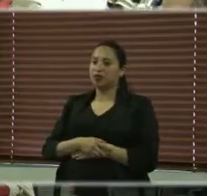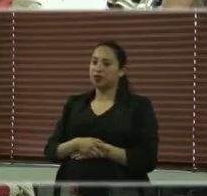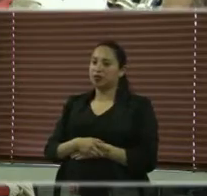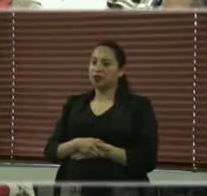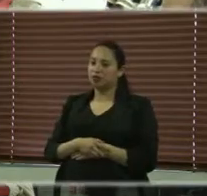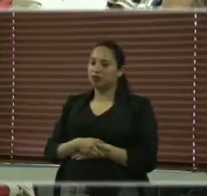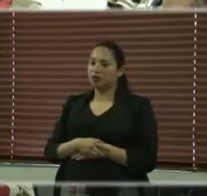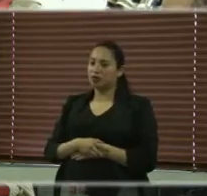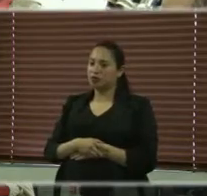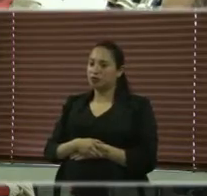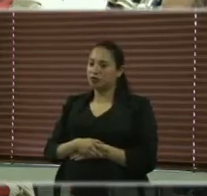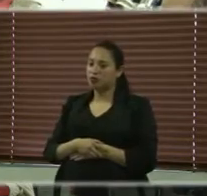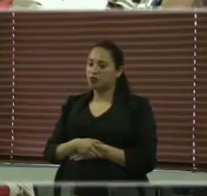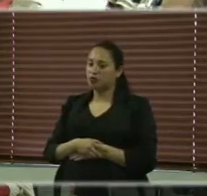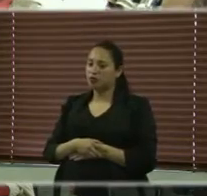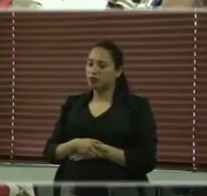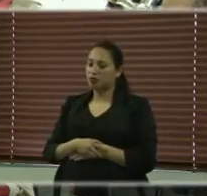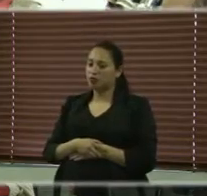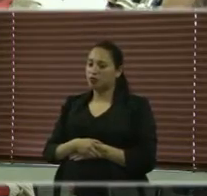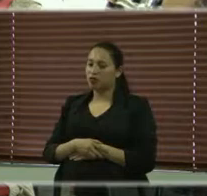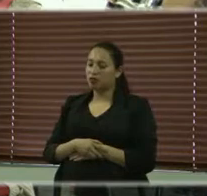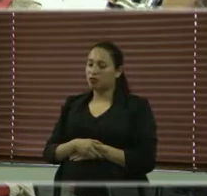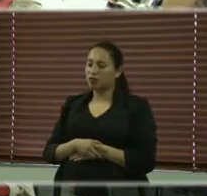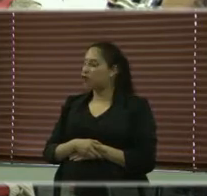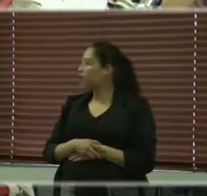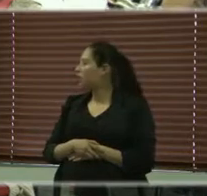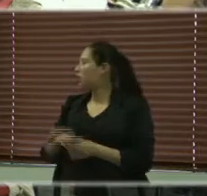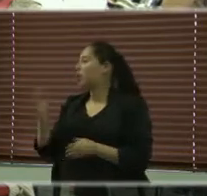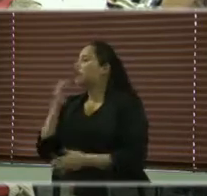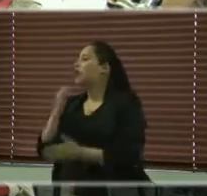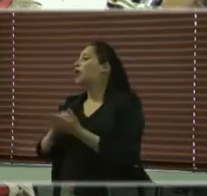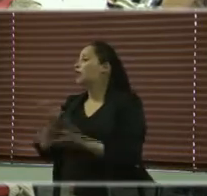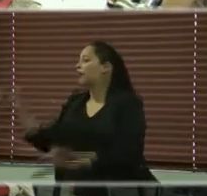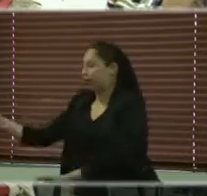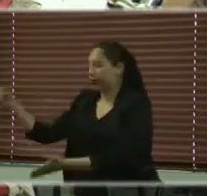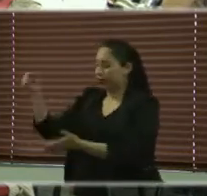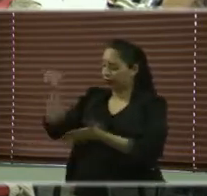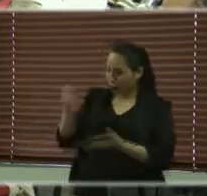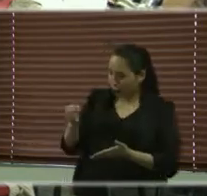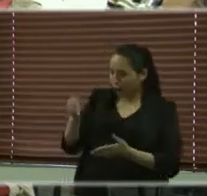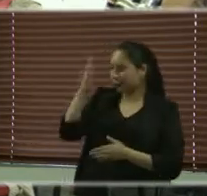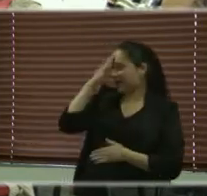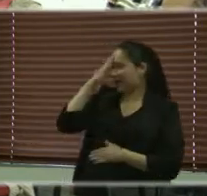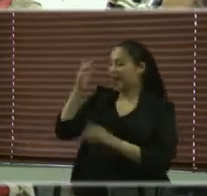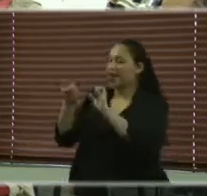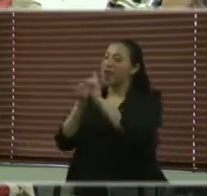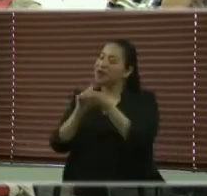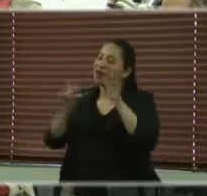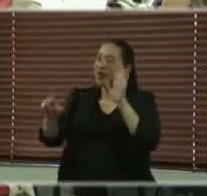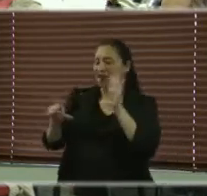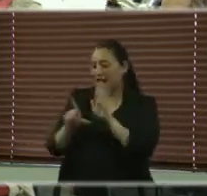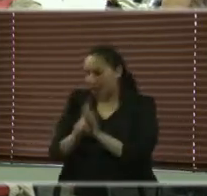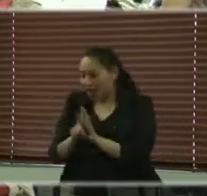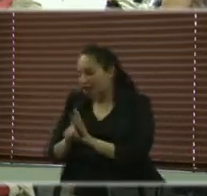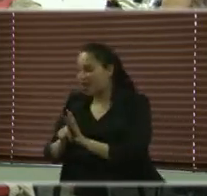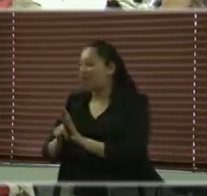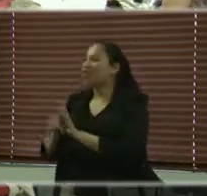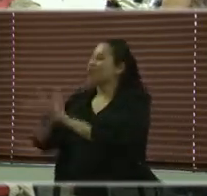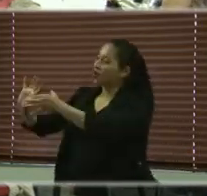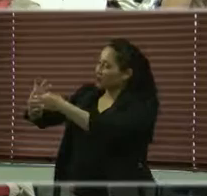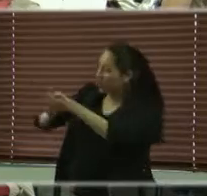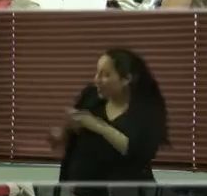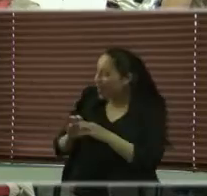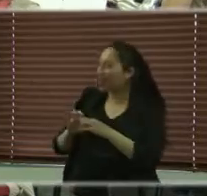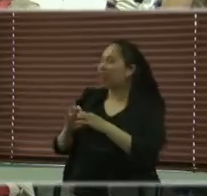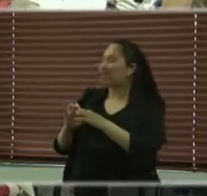que se pueden adoptar inmediatamente sin tener recursos verdad por ejemplo la opción de legislación armonizada con la convención es una